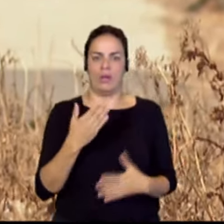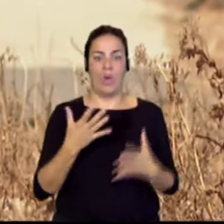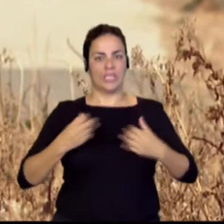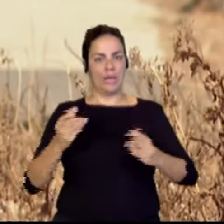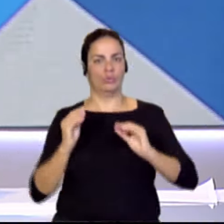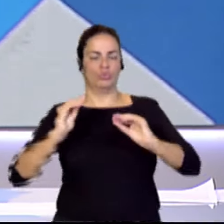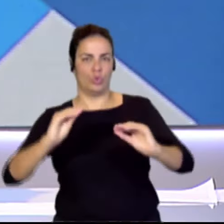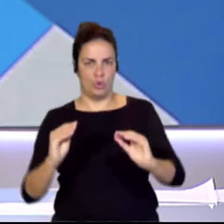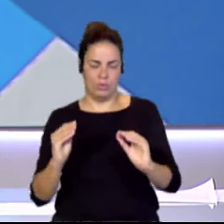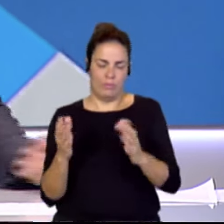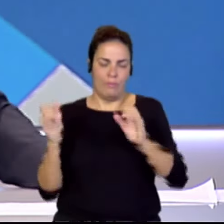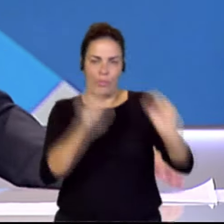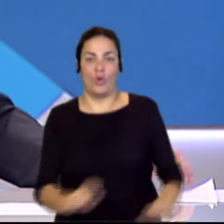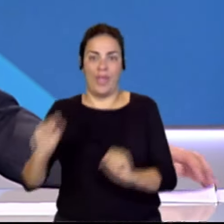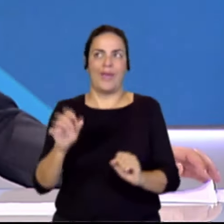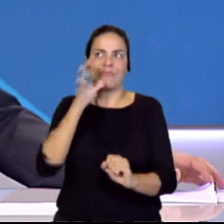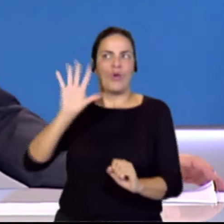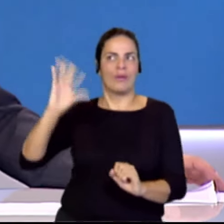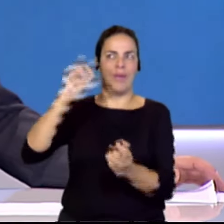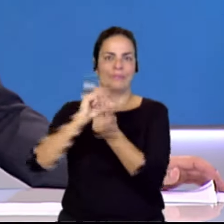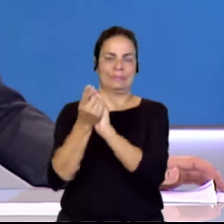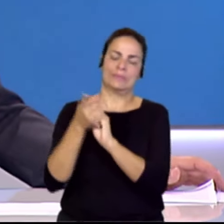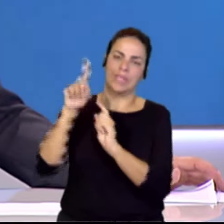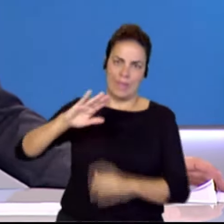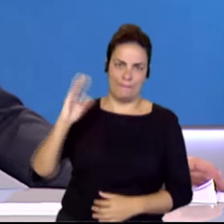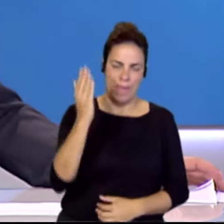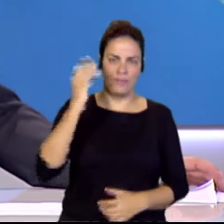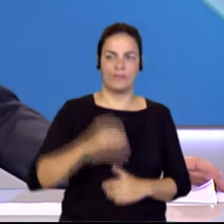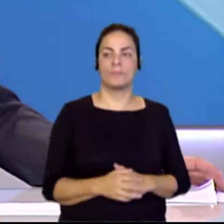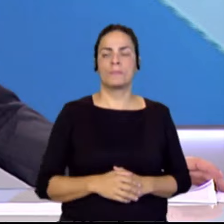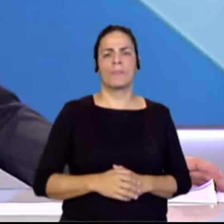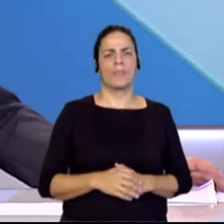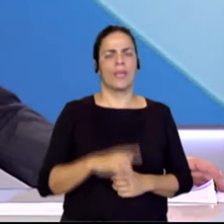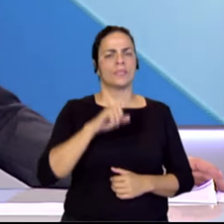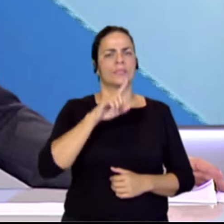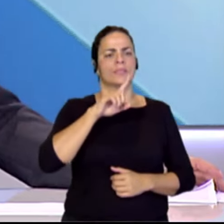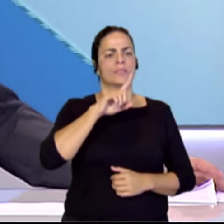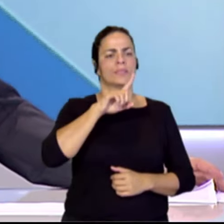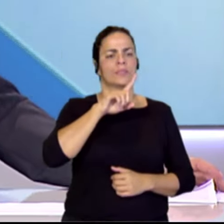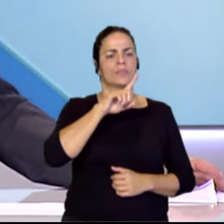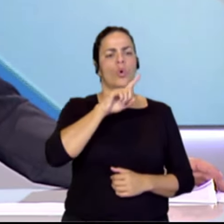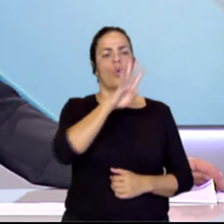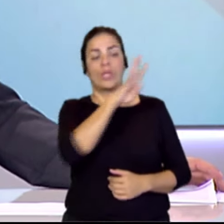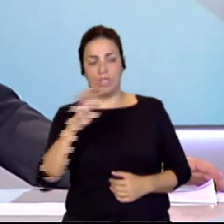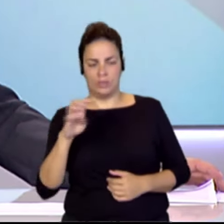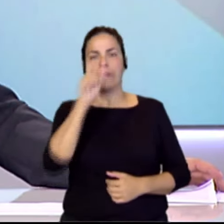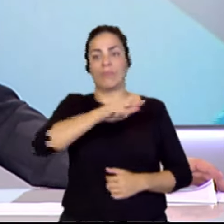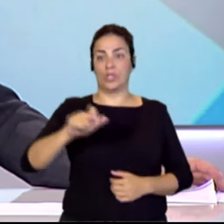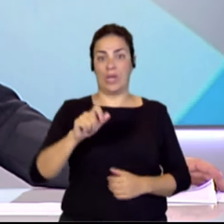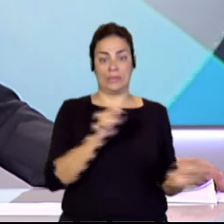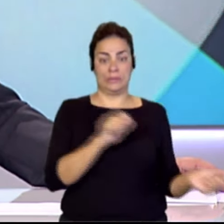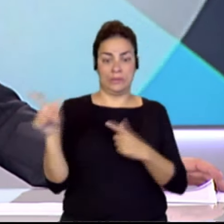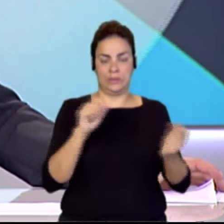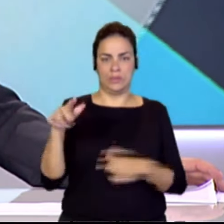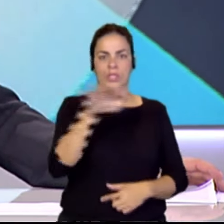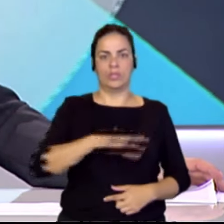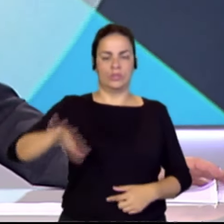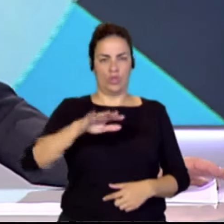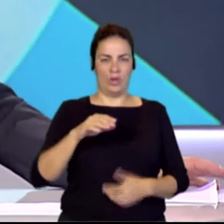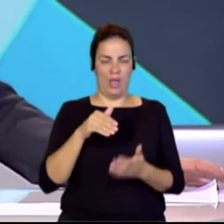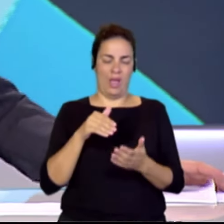climático unas 140 personas fueron evacuadas el pasado miércoles de distintas zonas de la costa este de tenerife a causa del